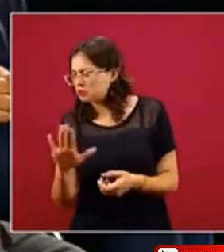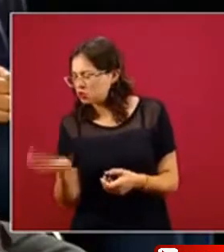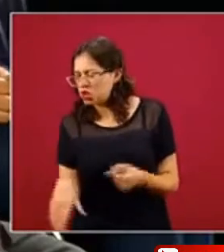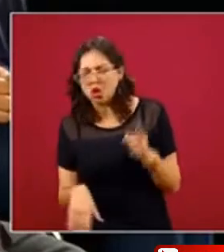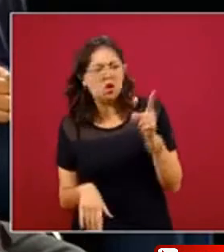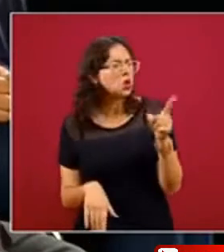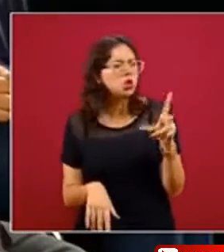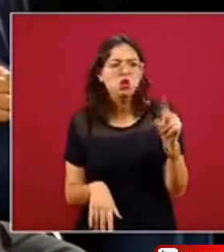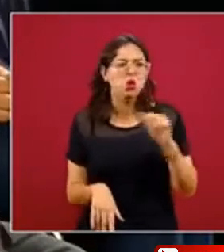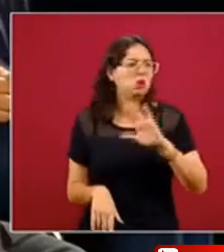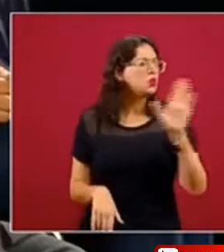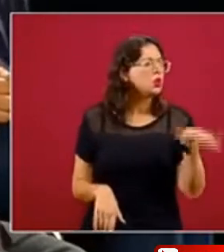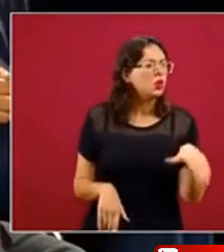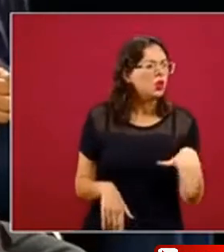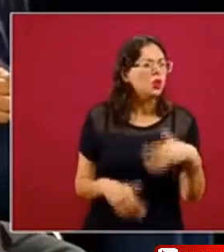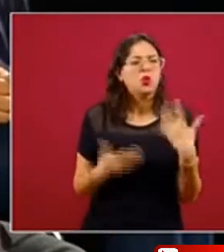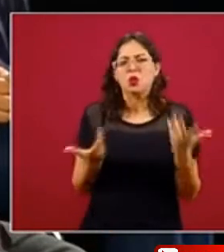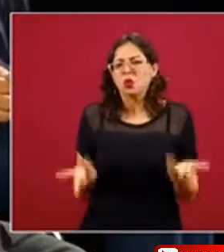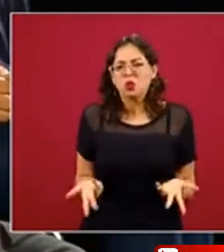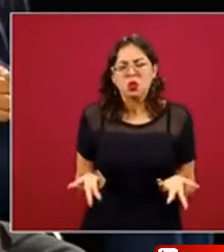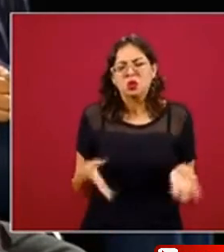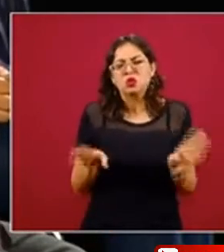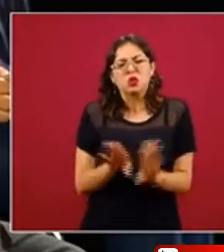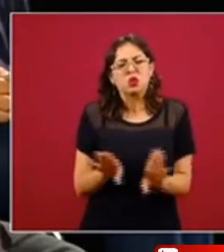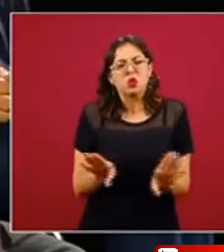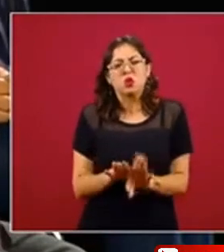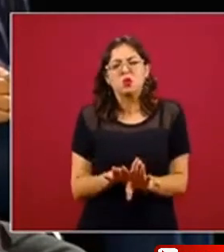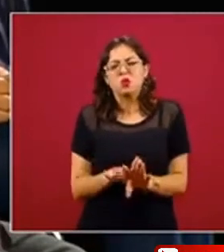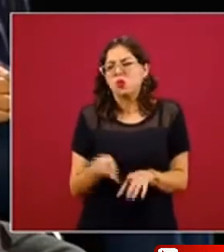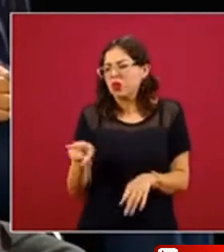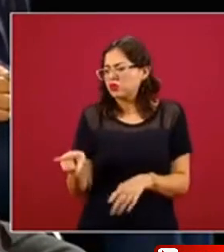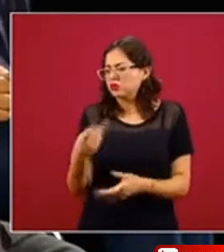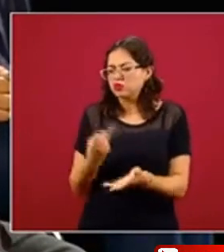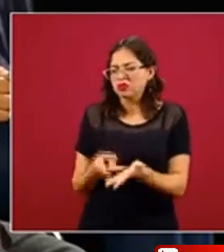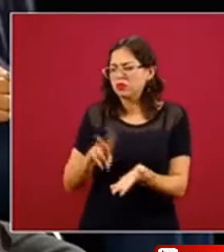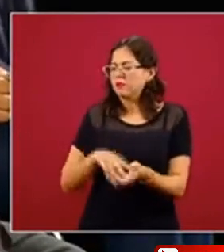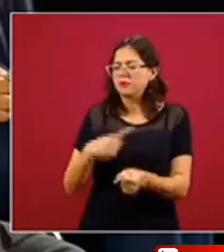todo en estos pacientes que son los que no tienen una enfermedad asociada.